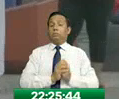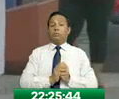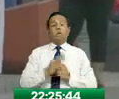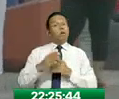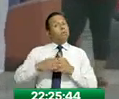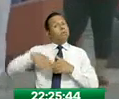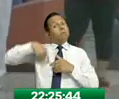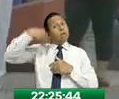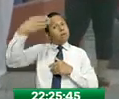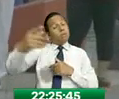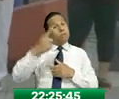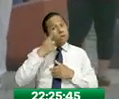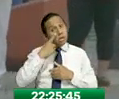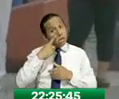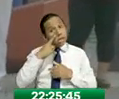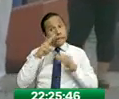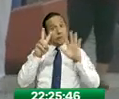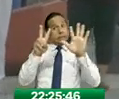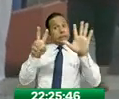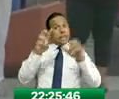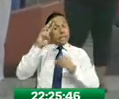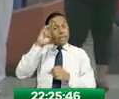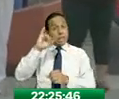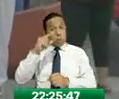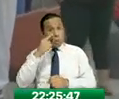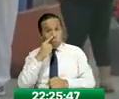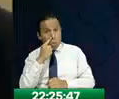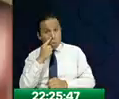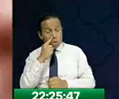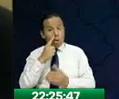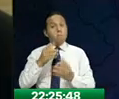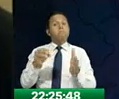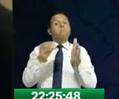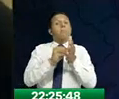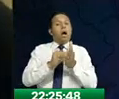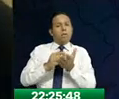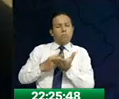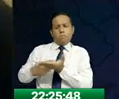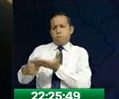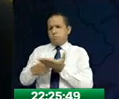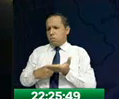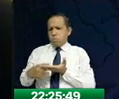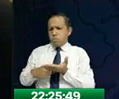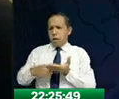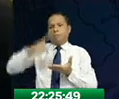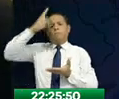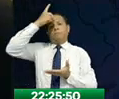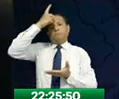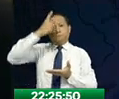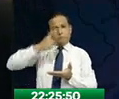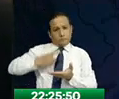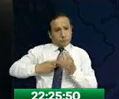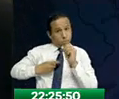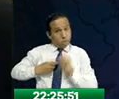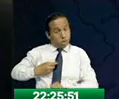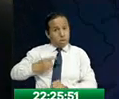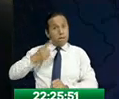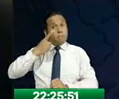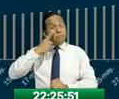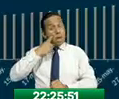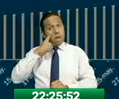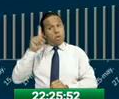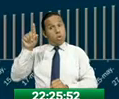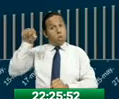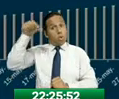ya tendremos los nuevos resultados, poder tomar una decisión siempre y cuando el gobierno nacional fortalezca el sistema